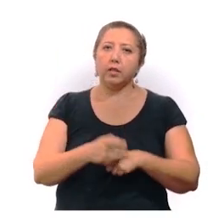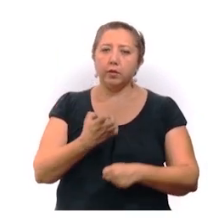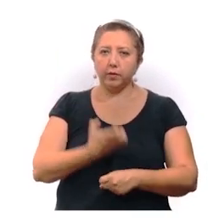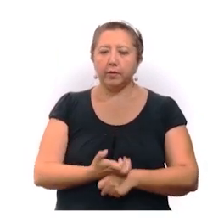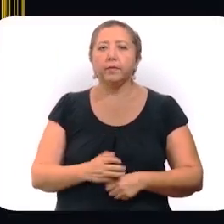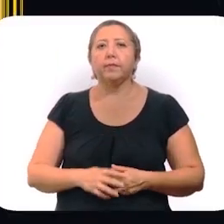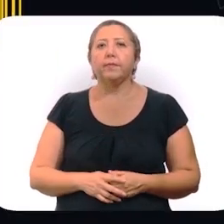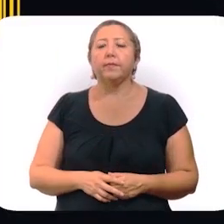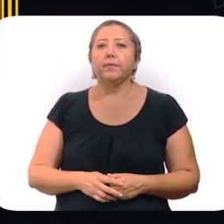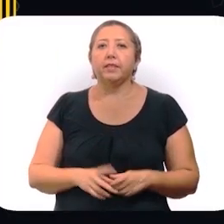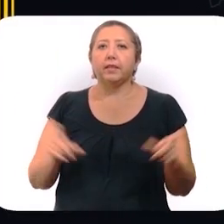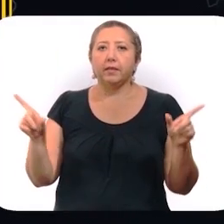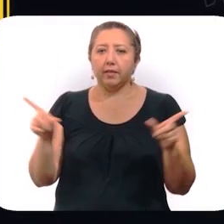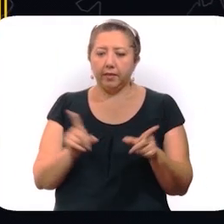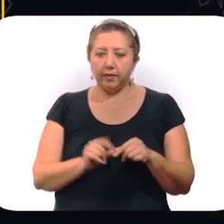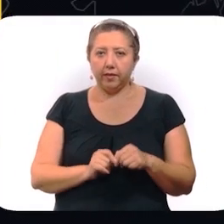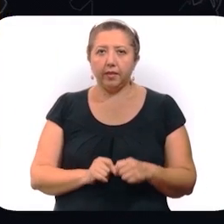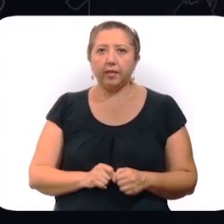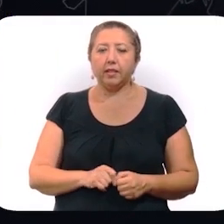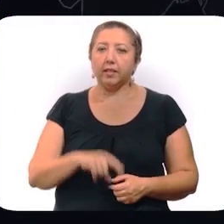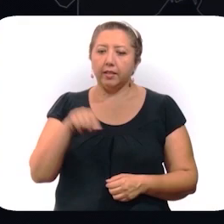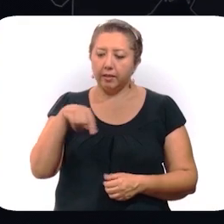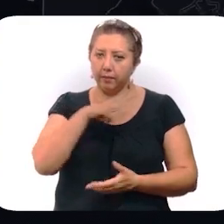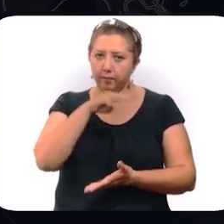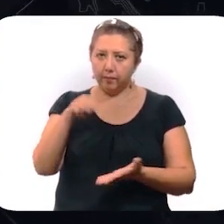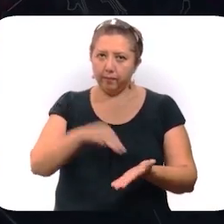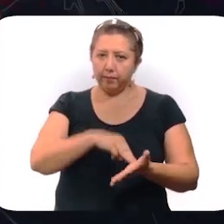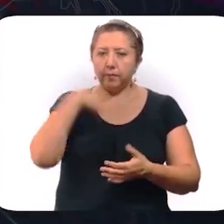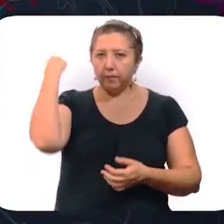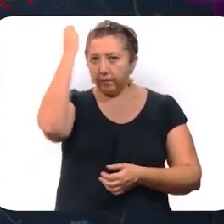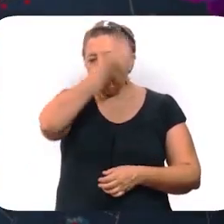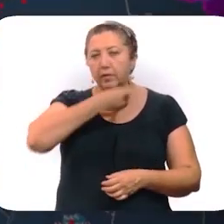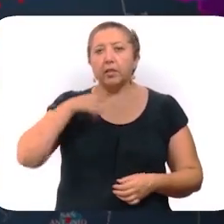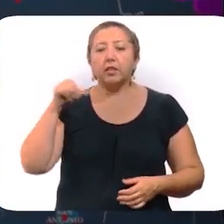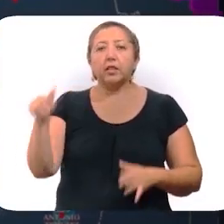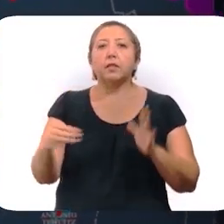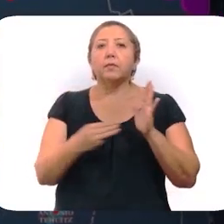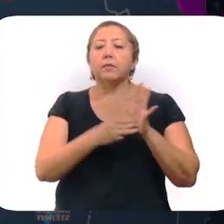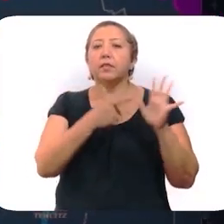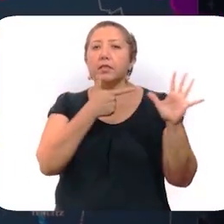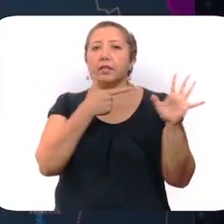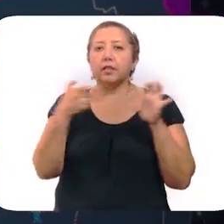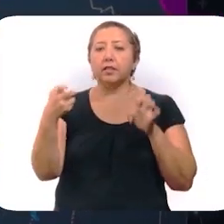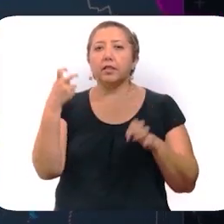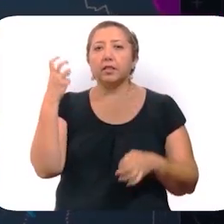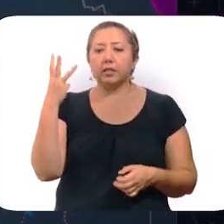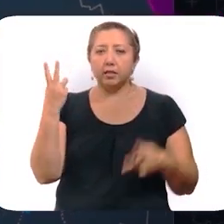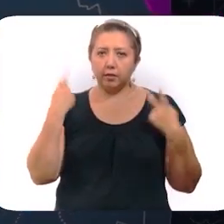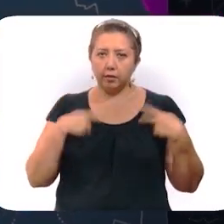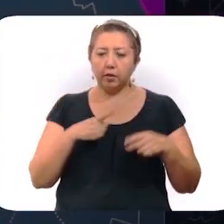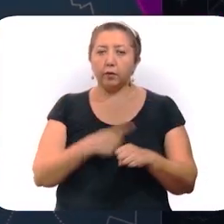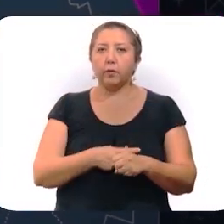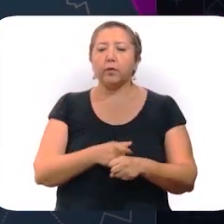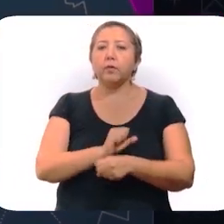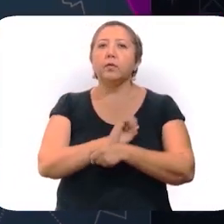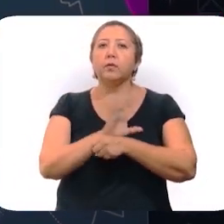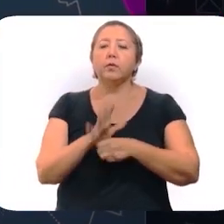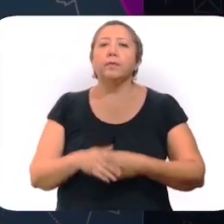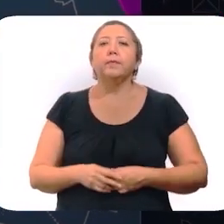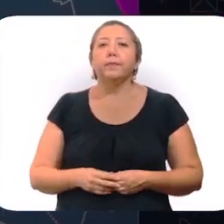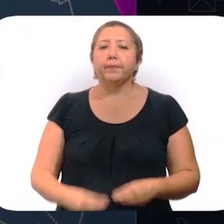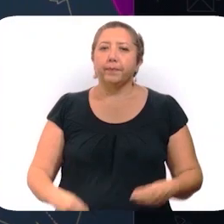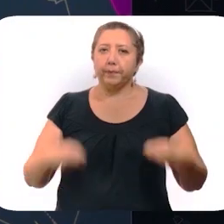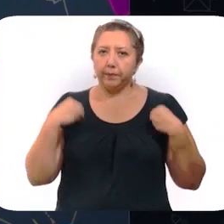u otro estado específicamente en mérida se han diagnosticado 16 mil 703 personas contagiadas de corona vi los